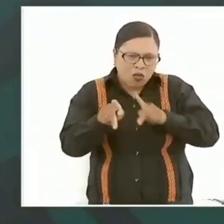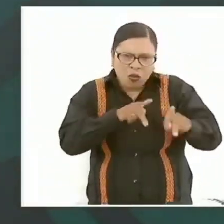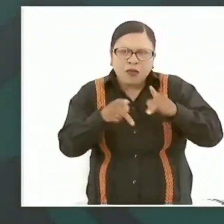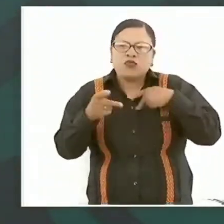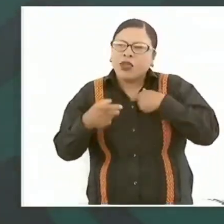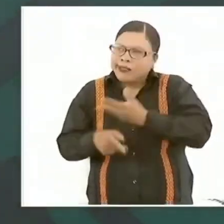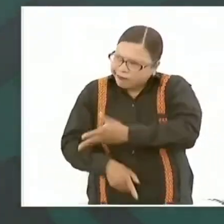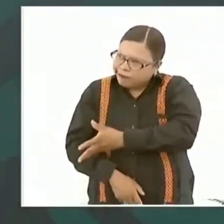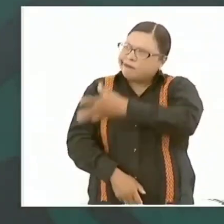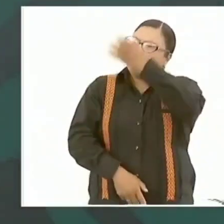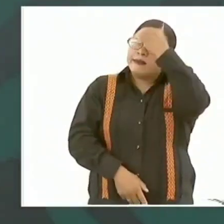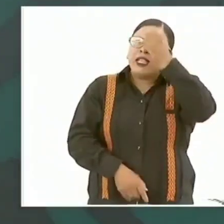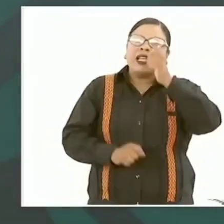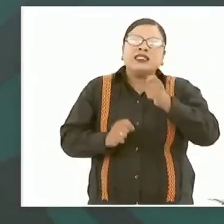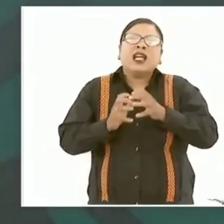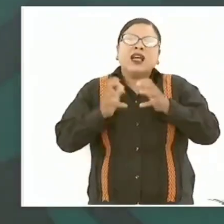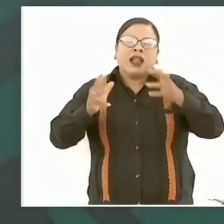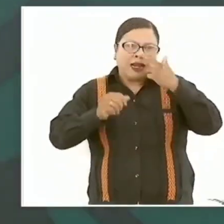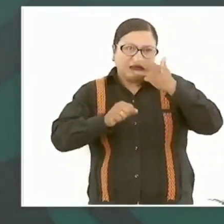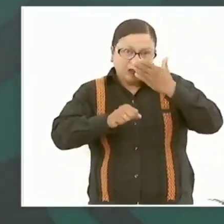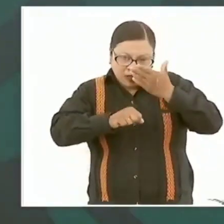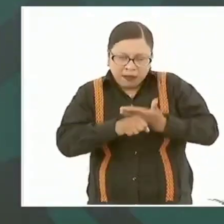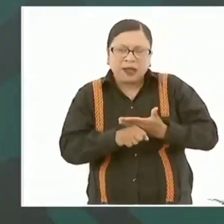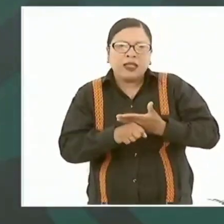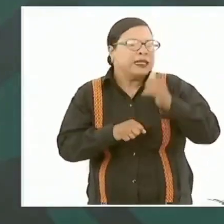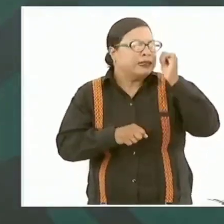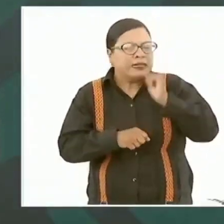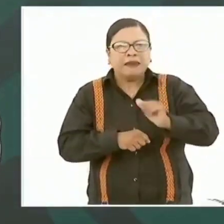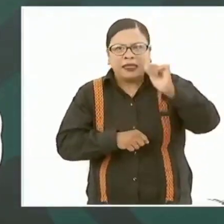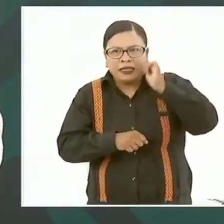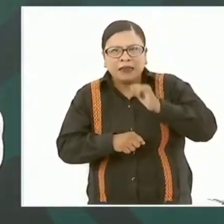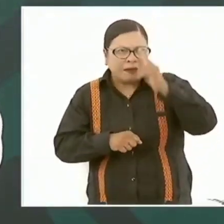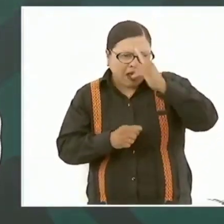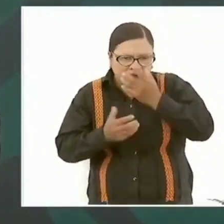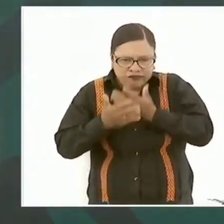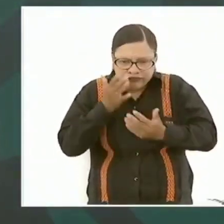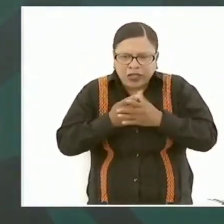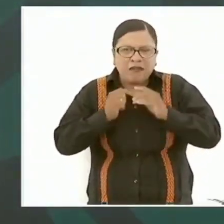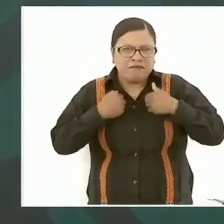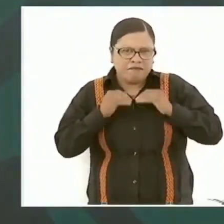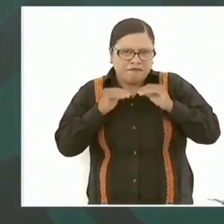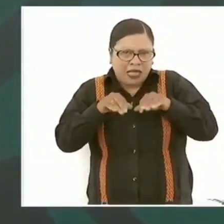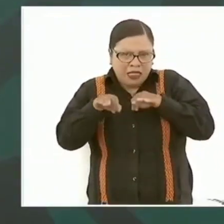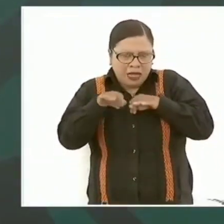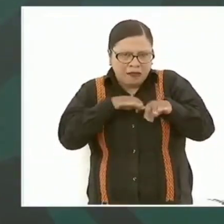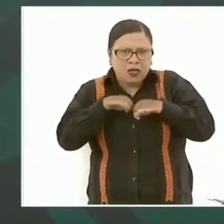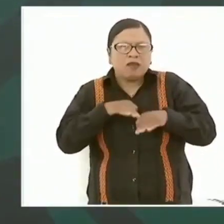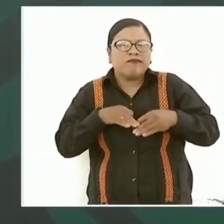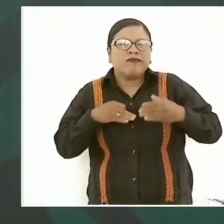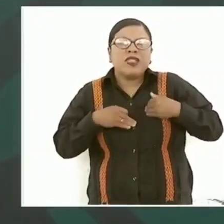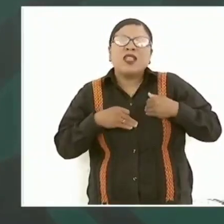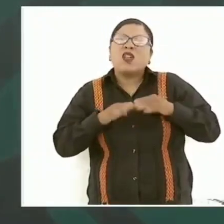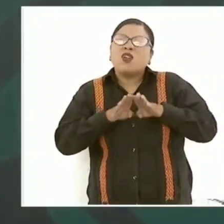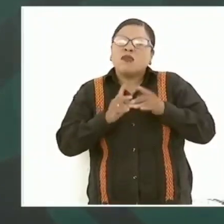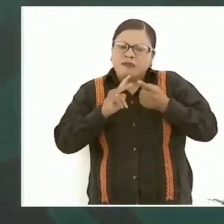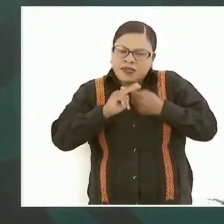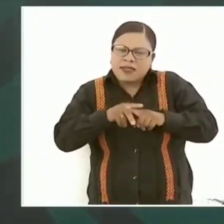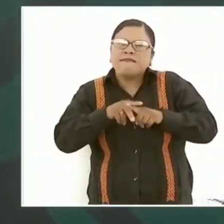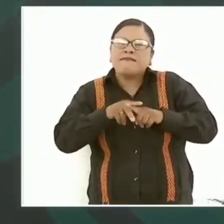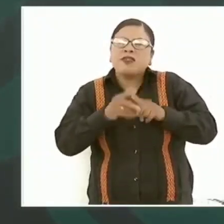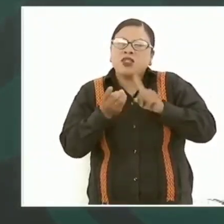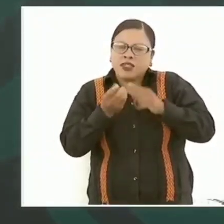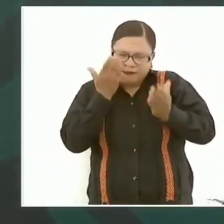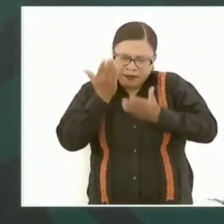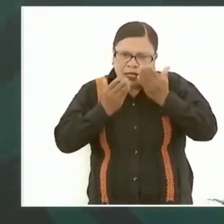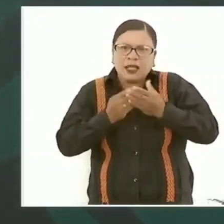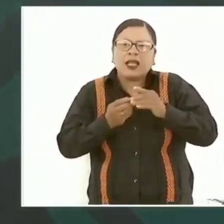la responsabilidad social que se debe tener siempre en el ejercicio de la profesión. Mi formación básica la realicé